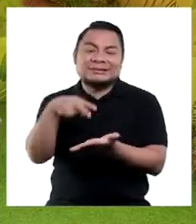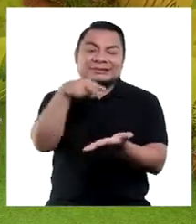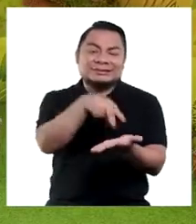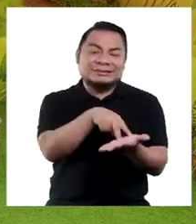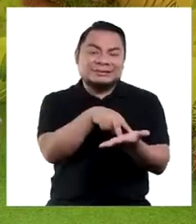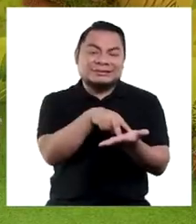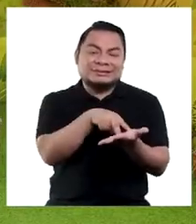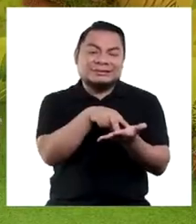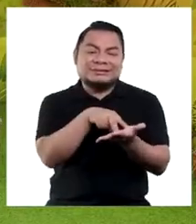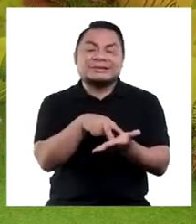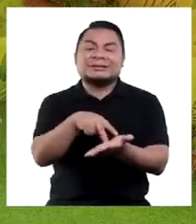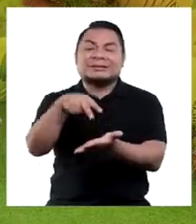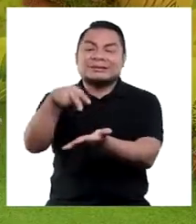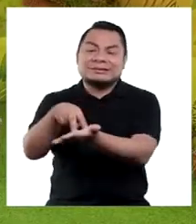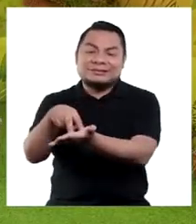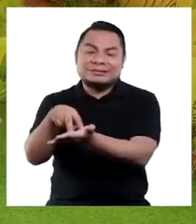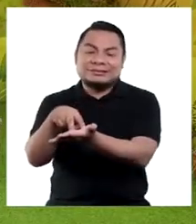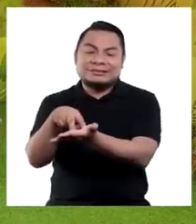cómo